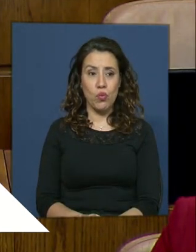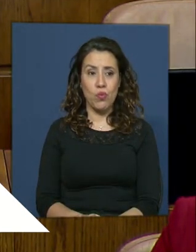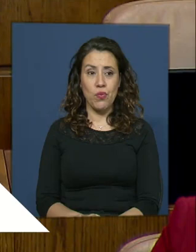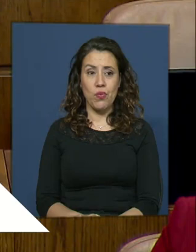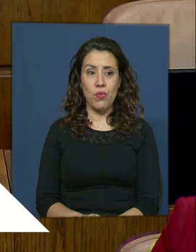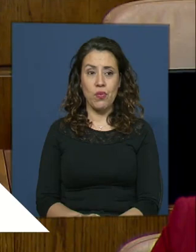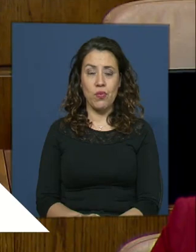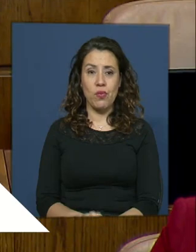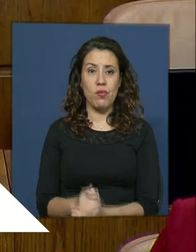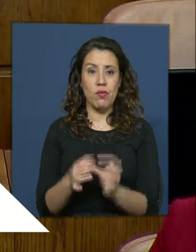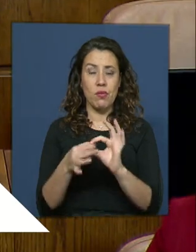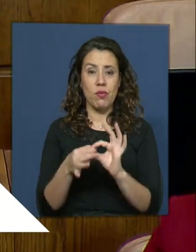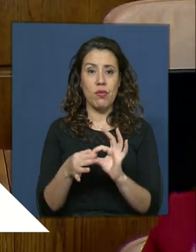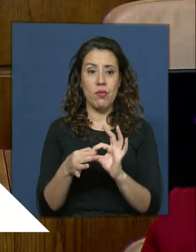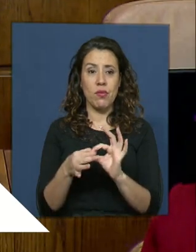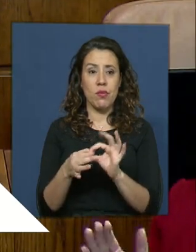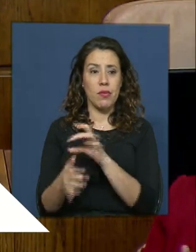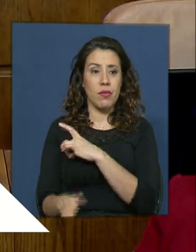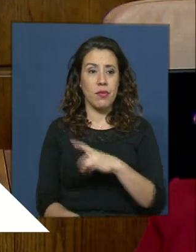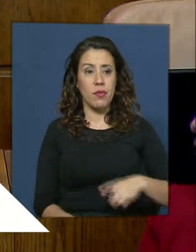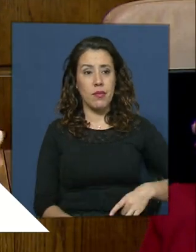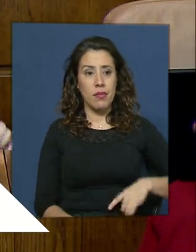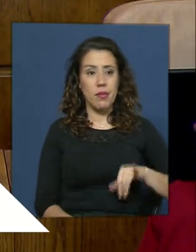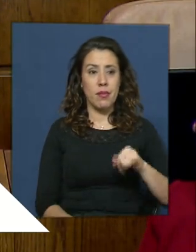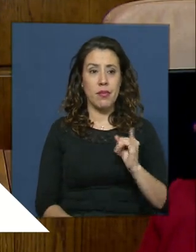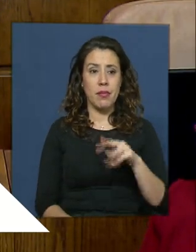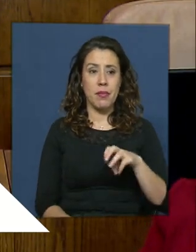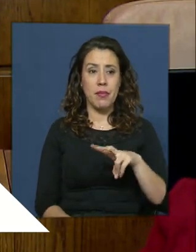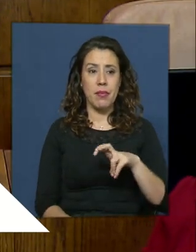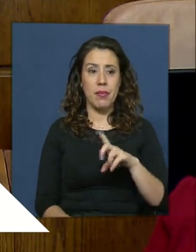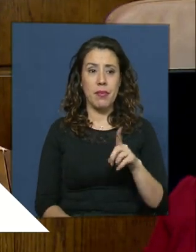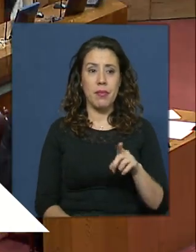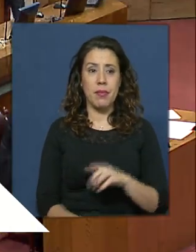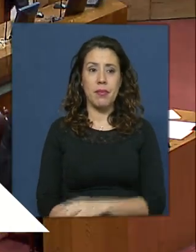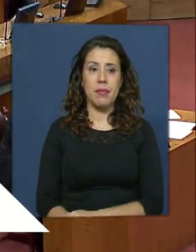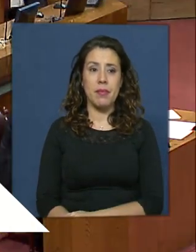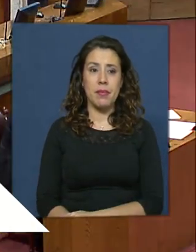gracias. Gracias, diputado Tucapel Jiménez.